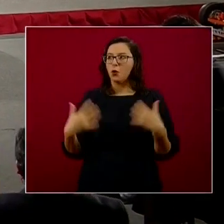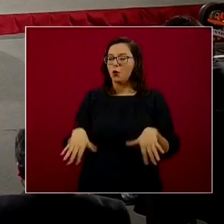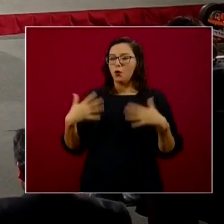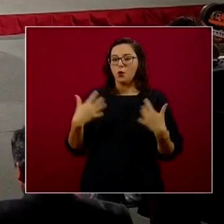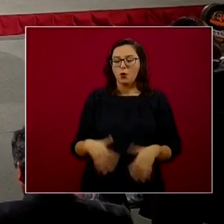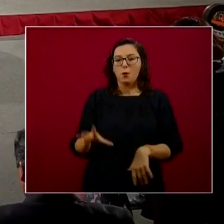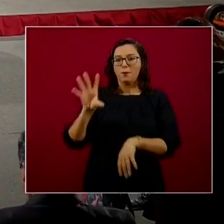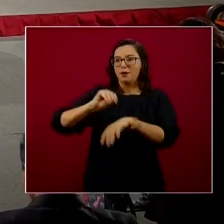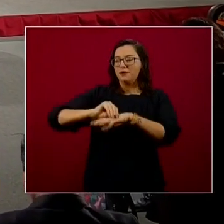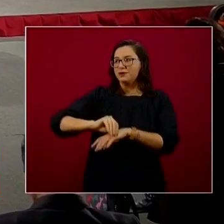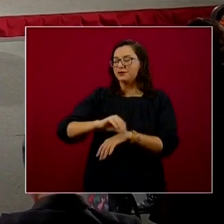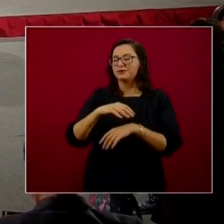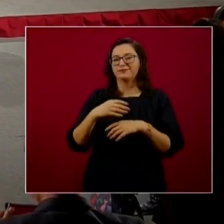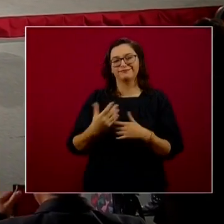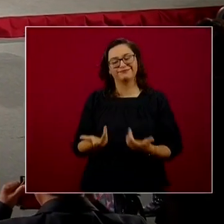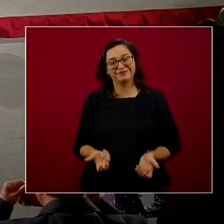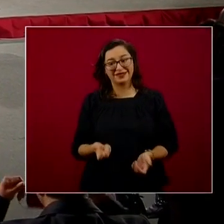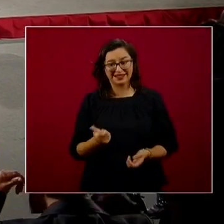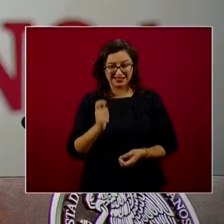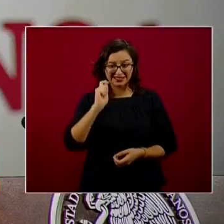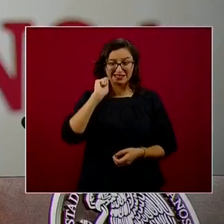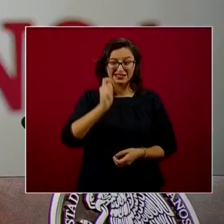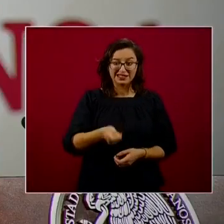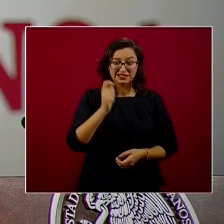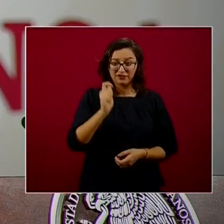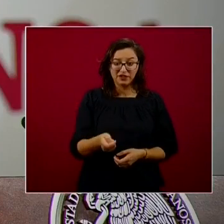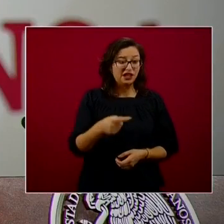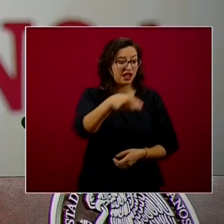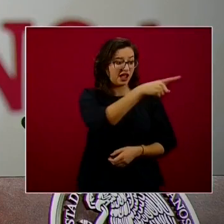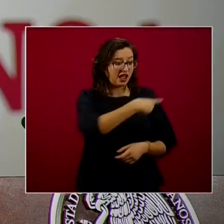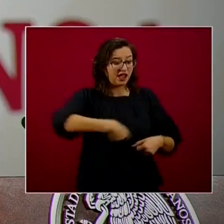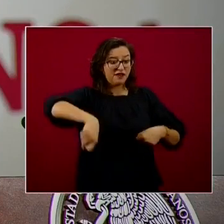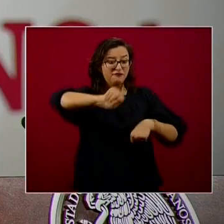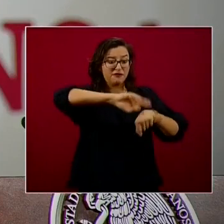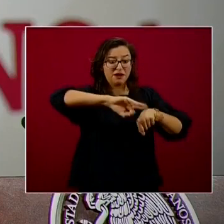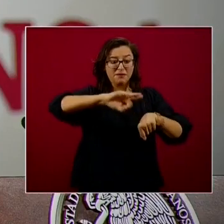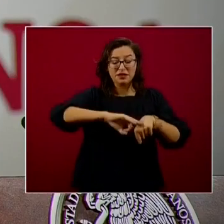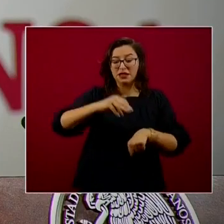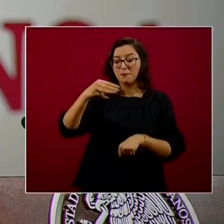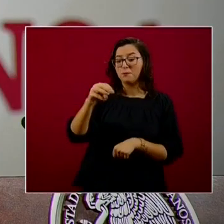quebrar él monopolio que existía